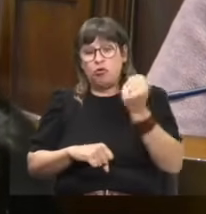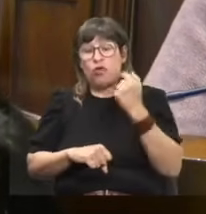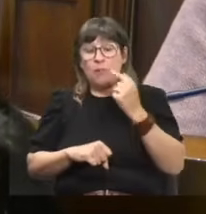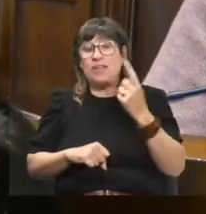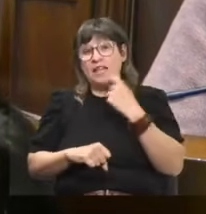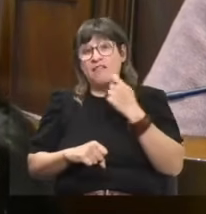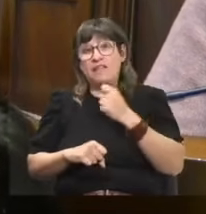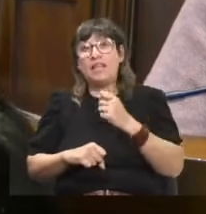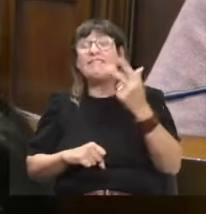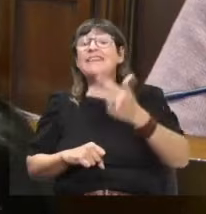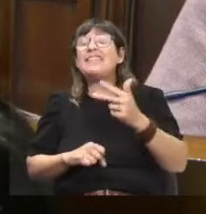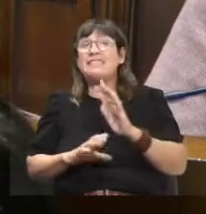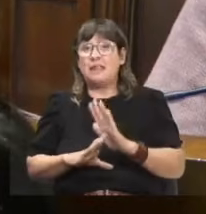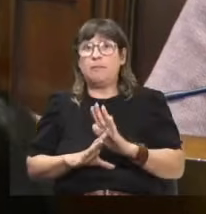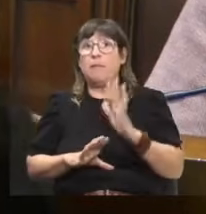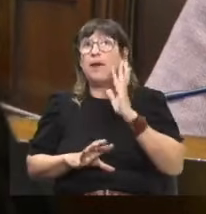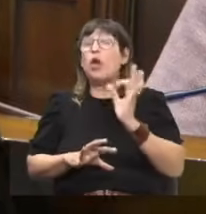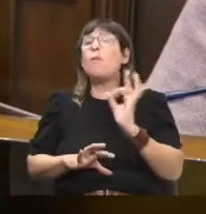13, perdón.